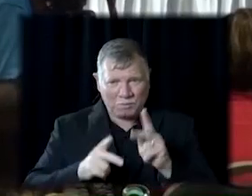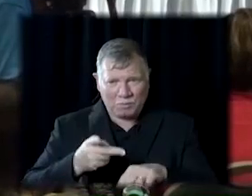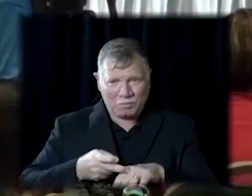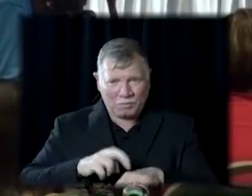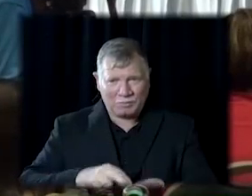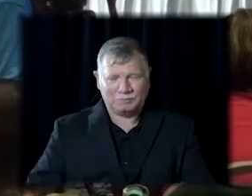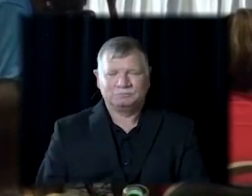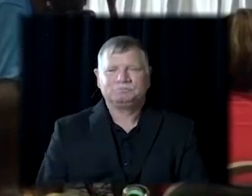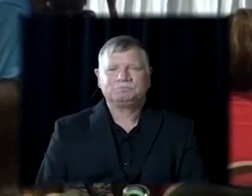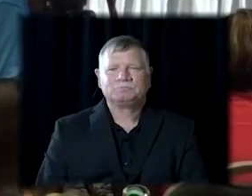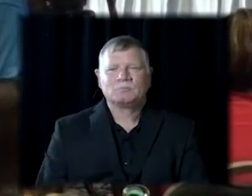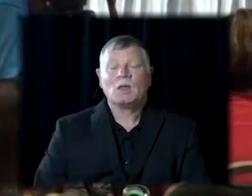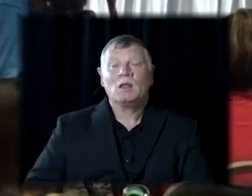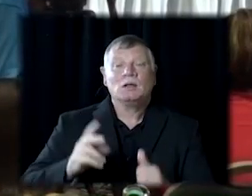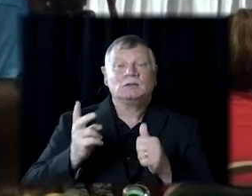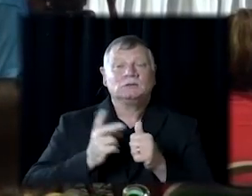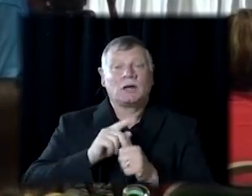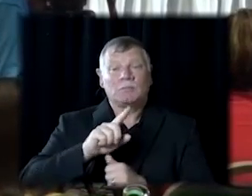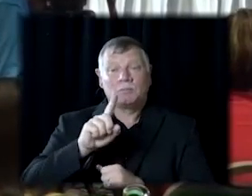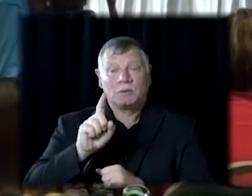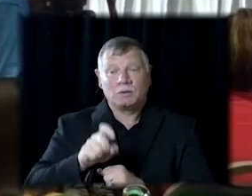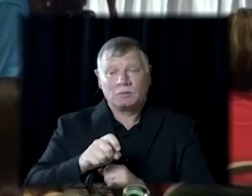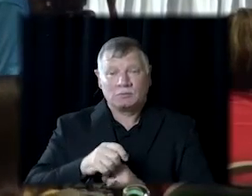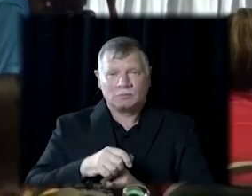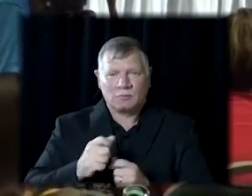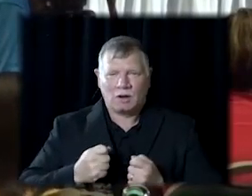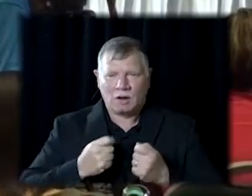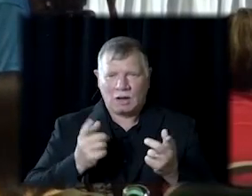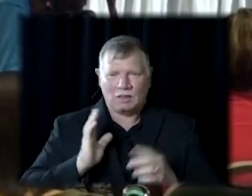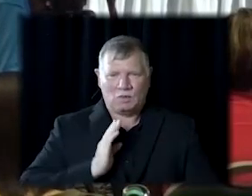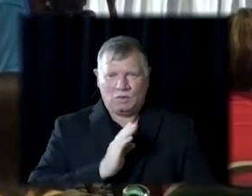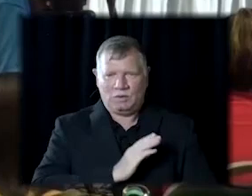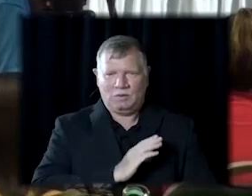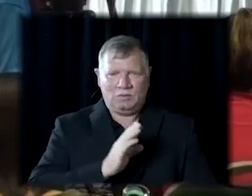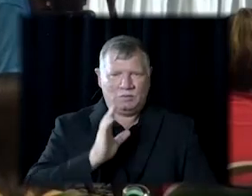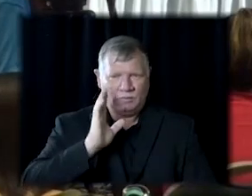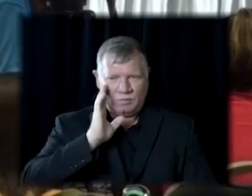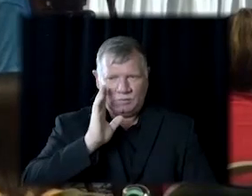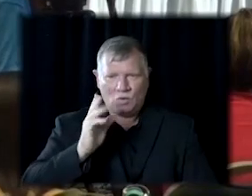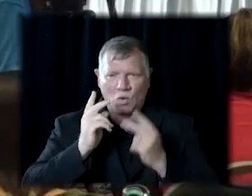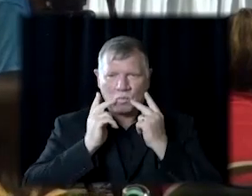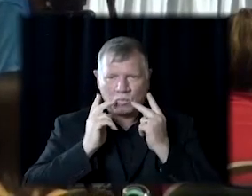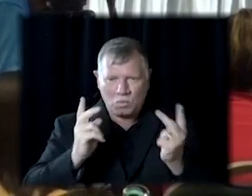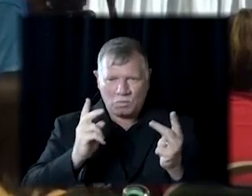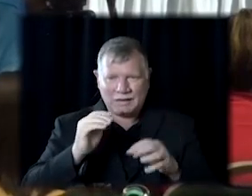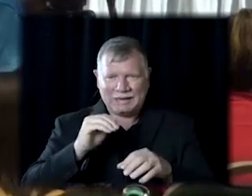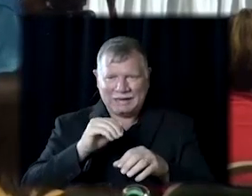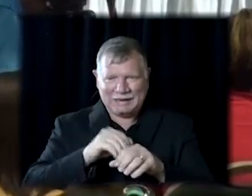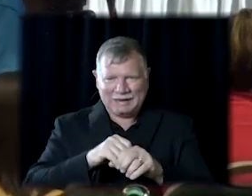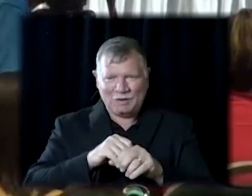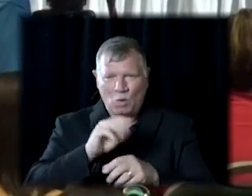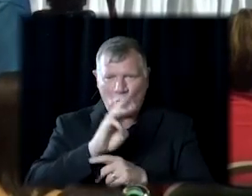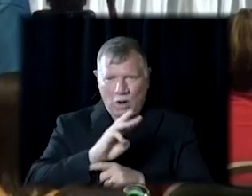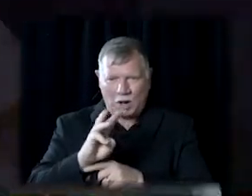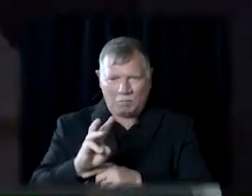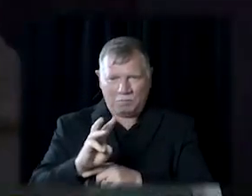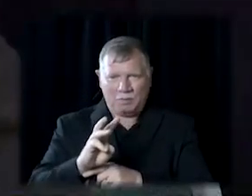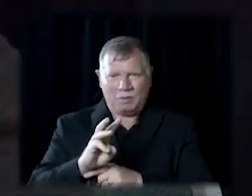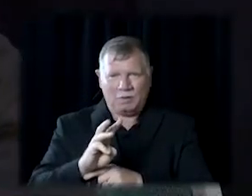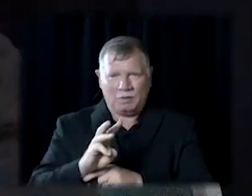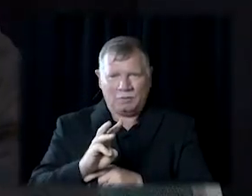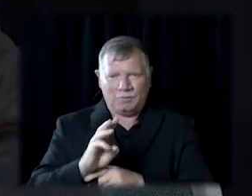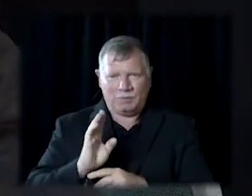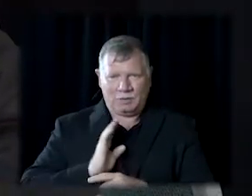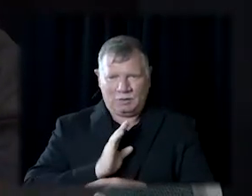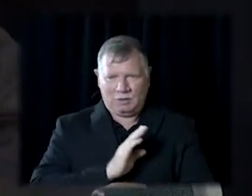cuanto a tu segunda pregunta, los gastos de la Junta son públicos y están en el website